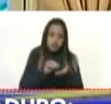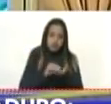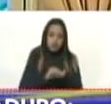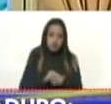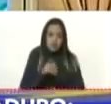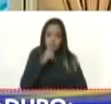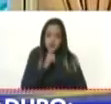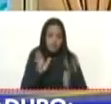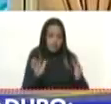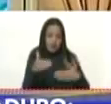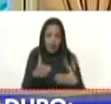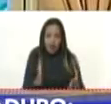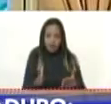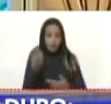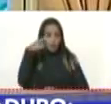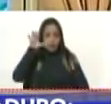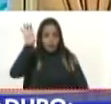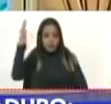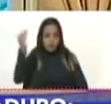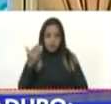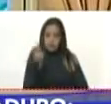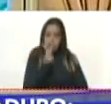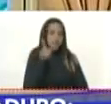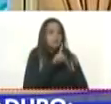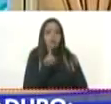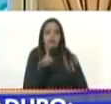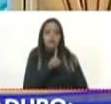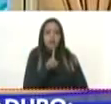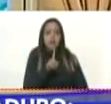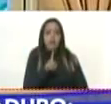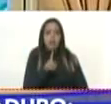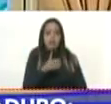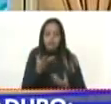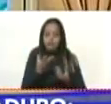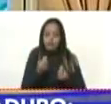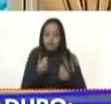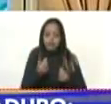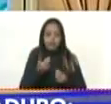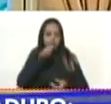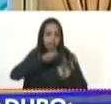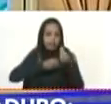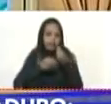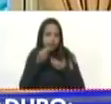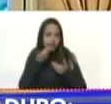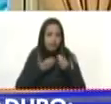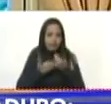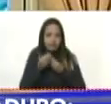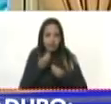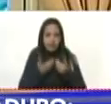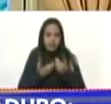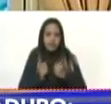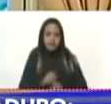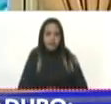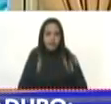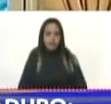del exterior. Esos son varias miles de toneladas de alimentos,